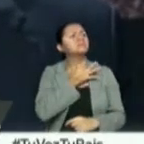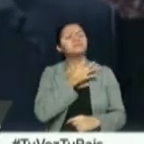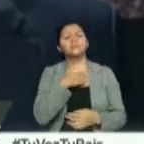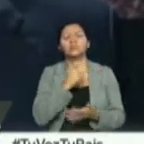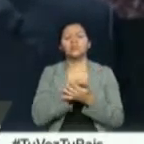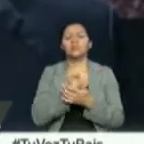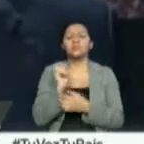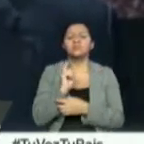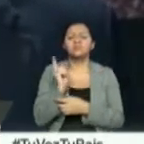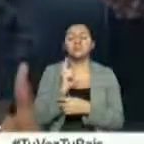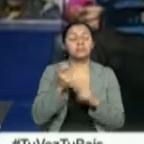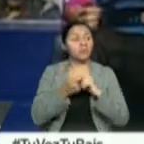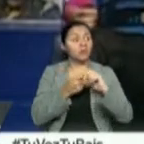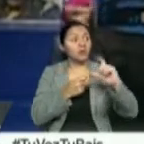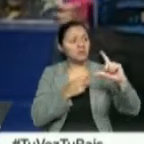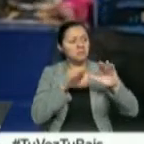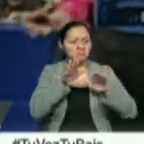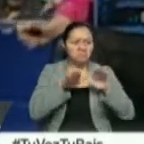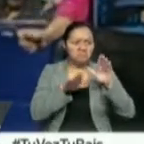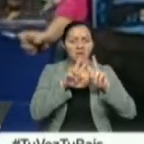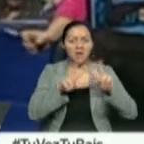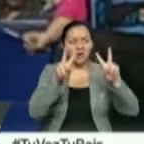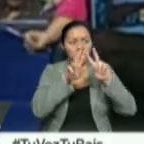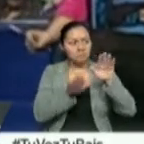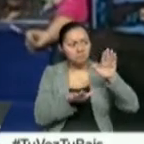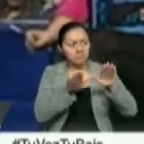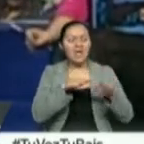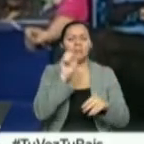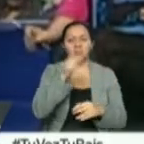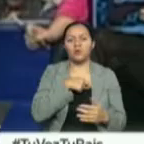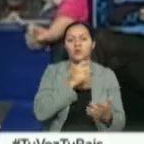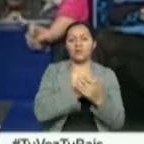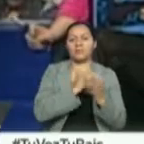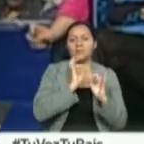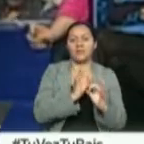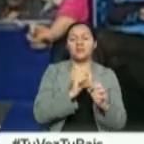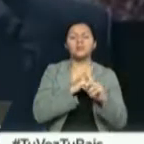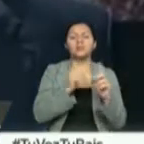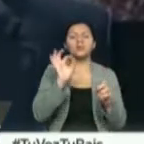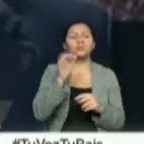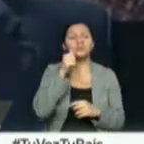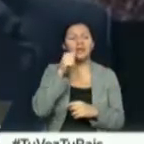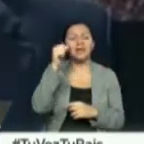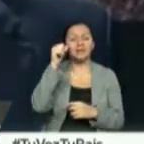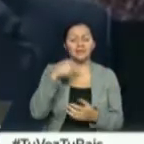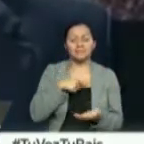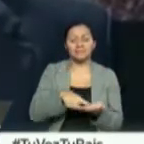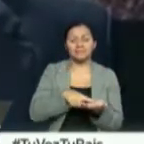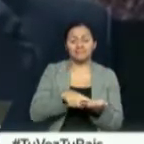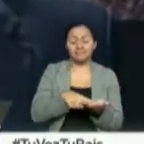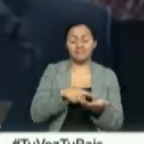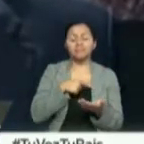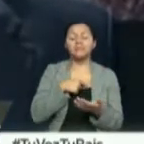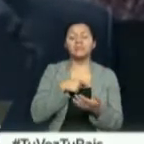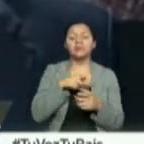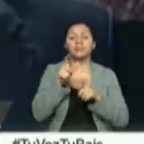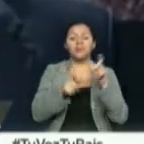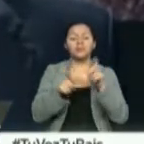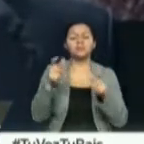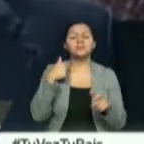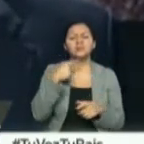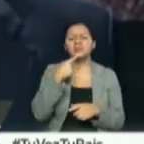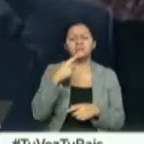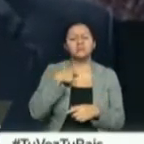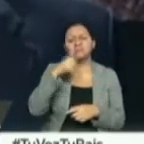crezca tan tan rápidamente en el valor para poderlo adquirir yo me reuní a el día de ayer con conciudadanos que decían yo no